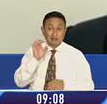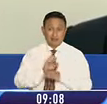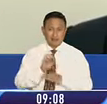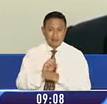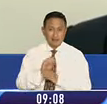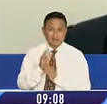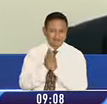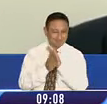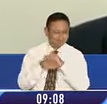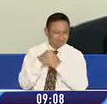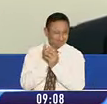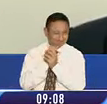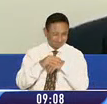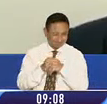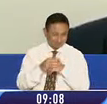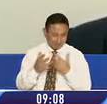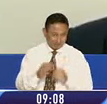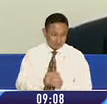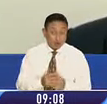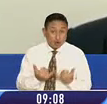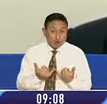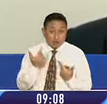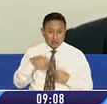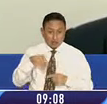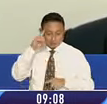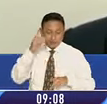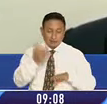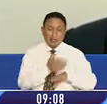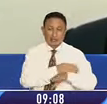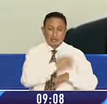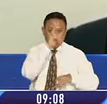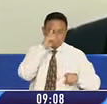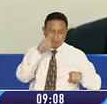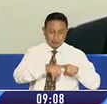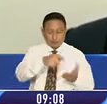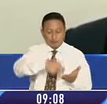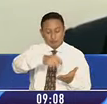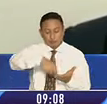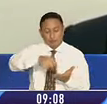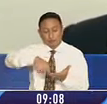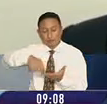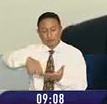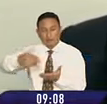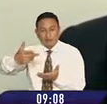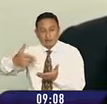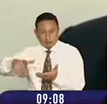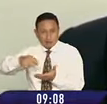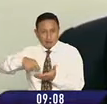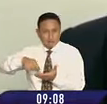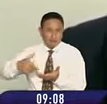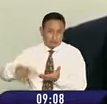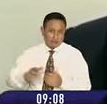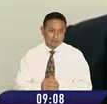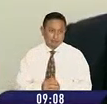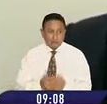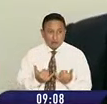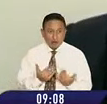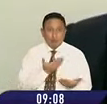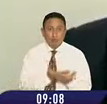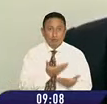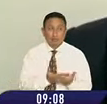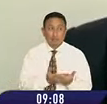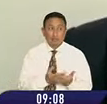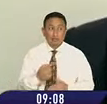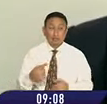pero ya más allá de los acuerdos a los que ya estaban firmando a los que ya han llegado la propuesta del